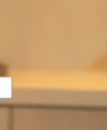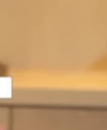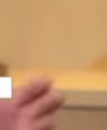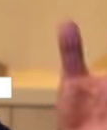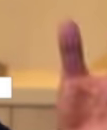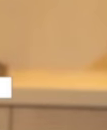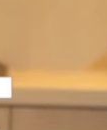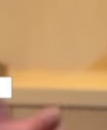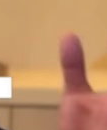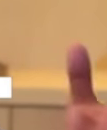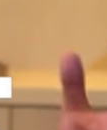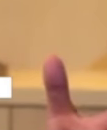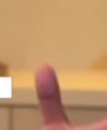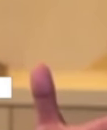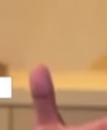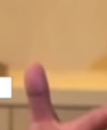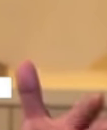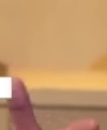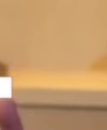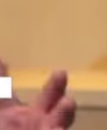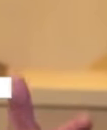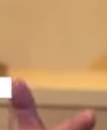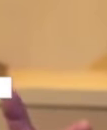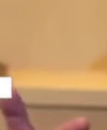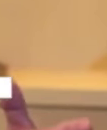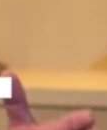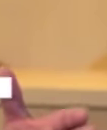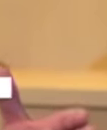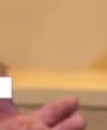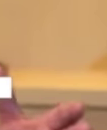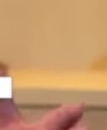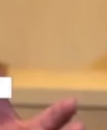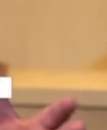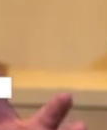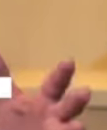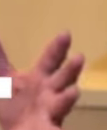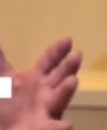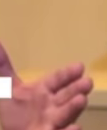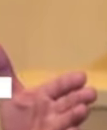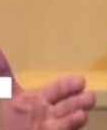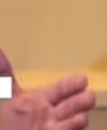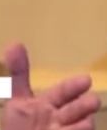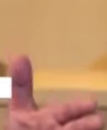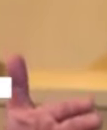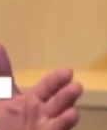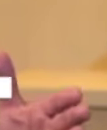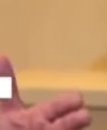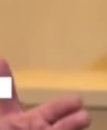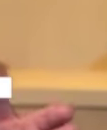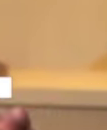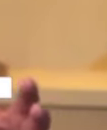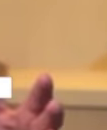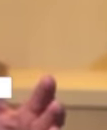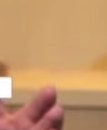su trayectoria a Gertz Manero y no lo veo rendido, sumiso, abyecto frente al presidente. A